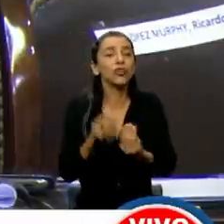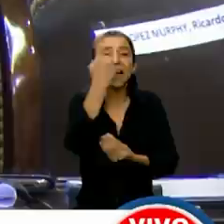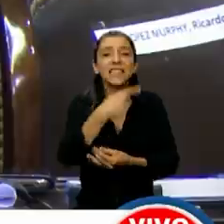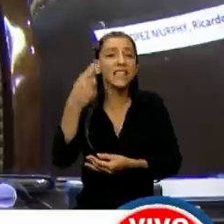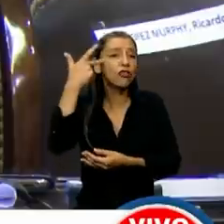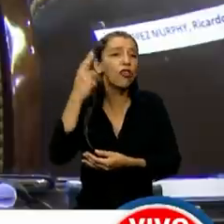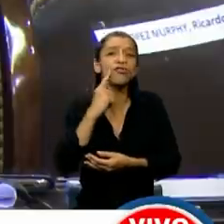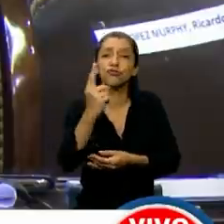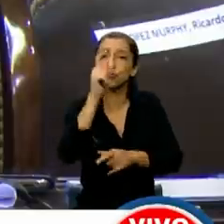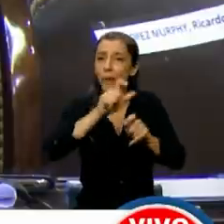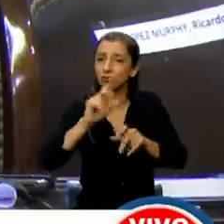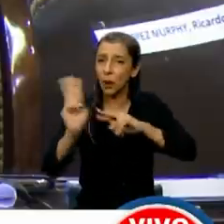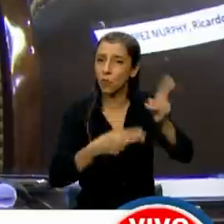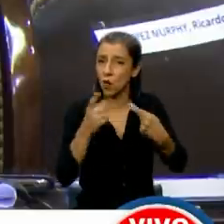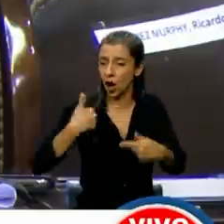muertos